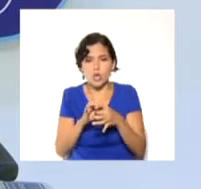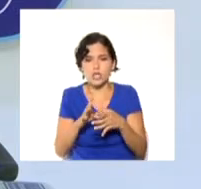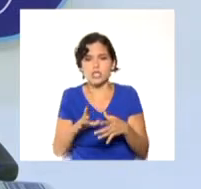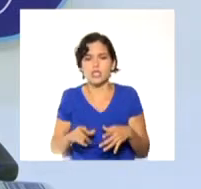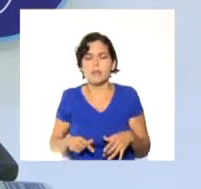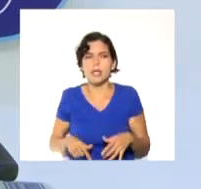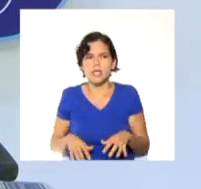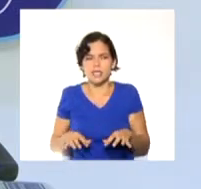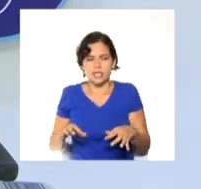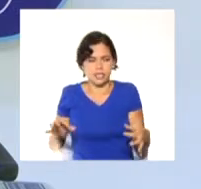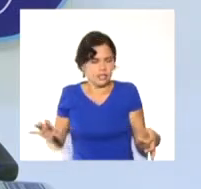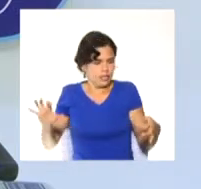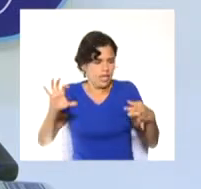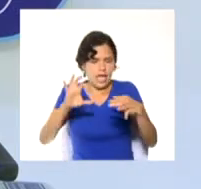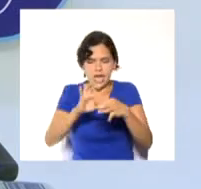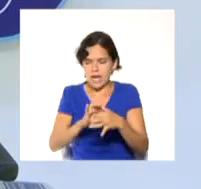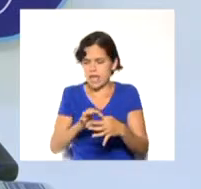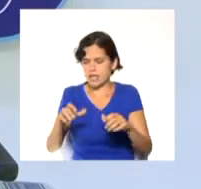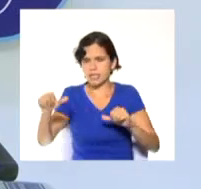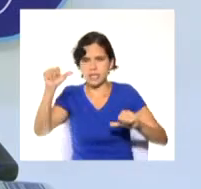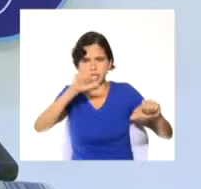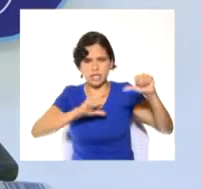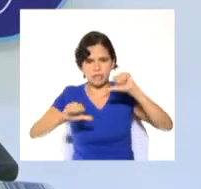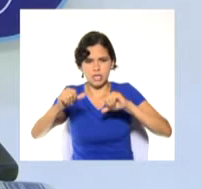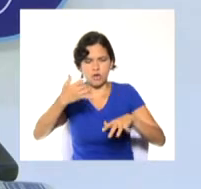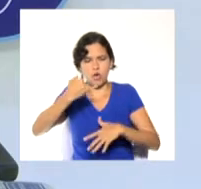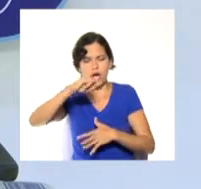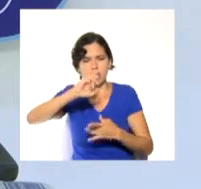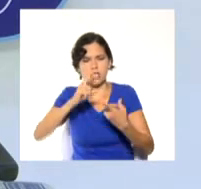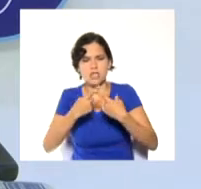enlace químico. Hay diferentes